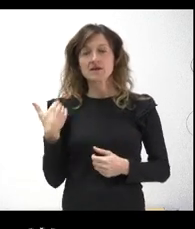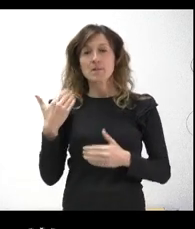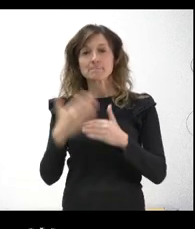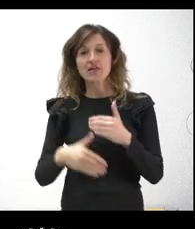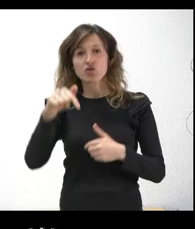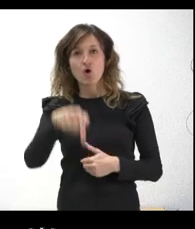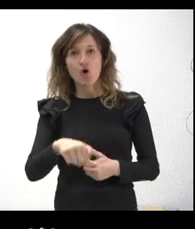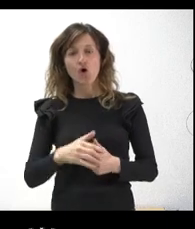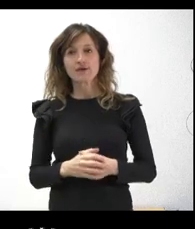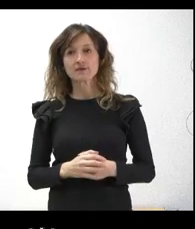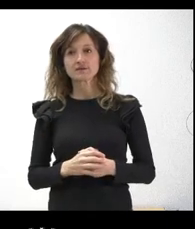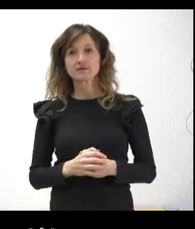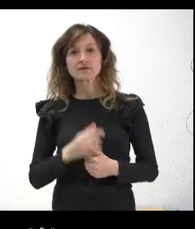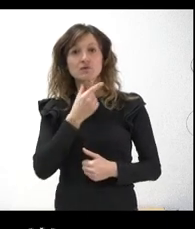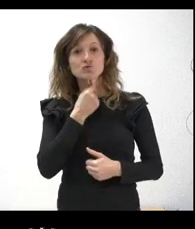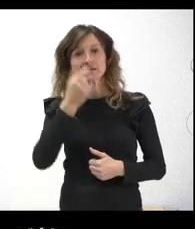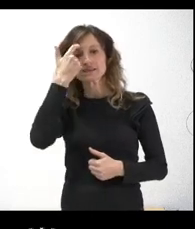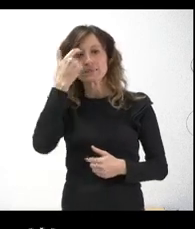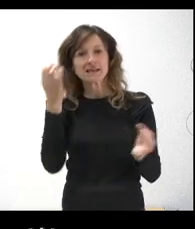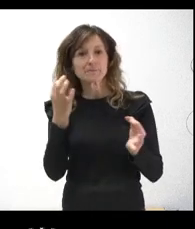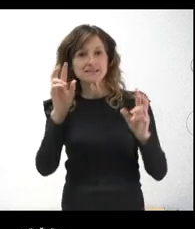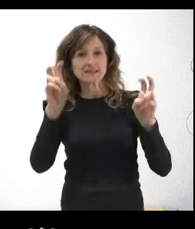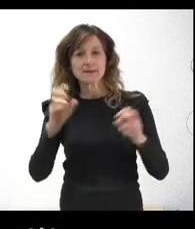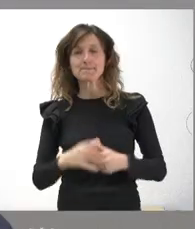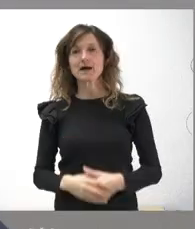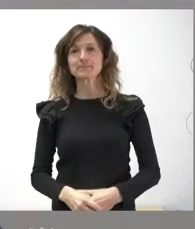hoy y me gustaría saber qué pasa con